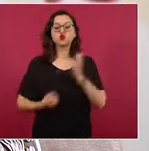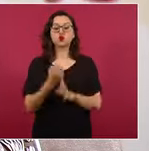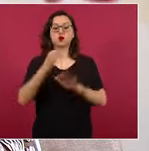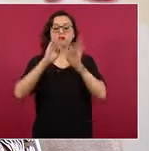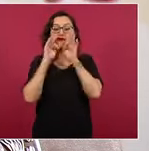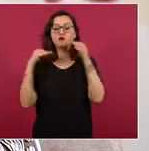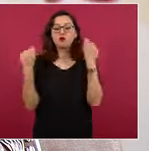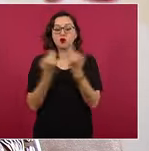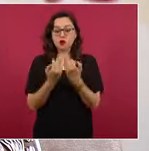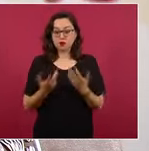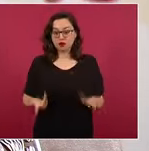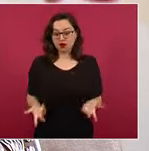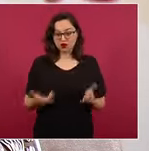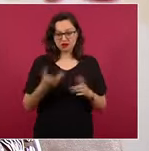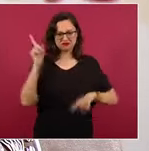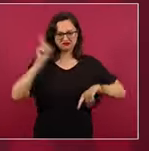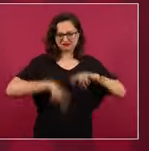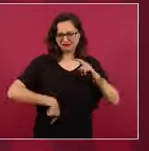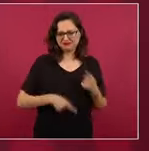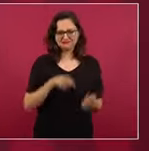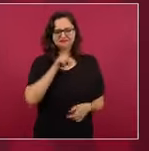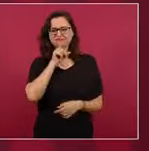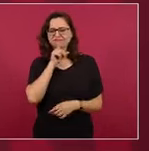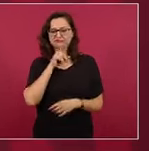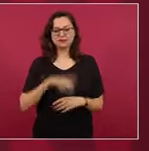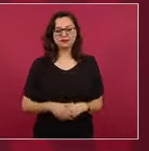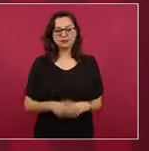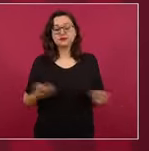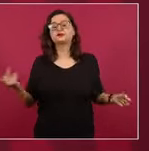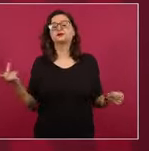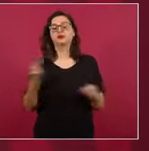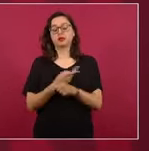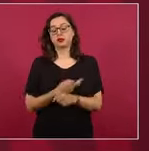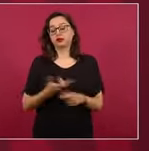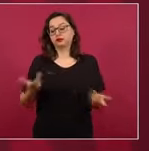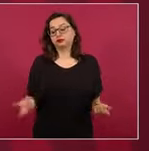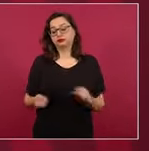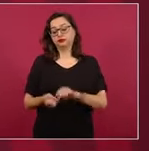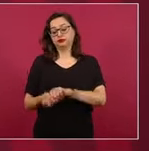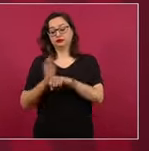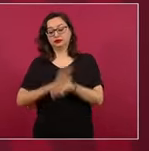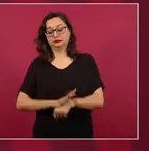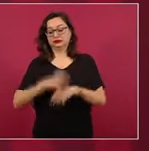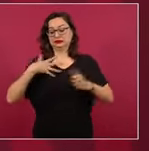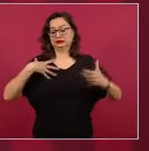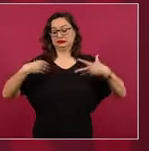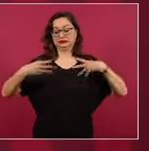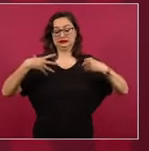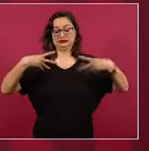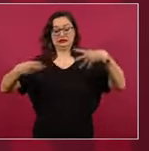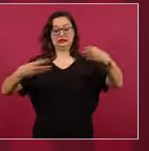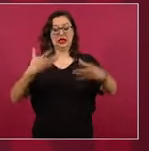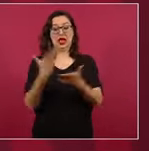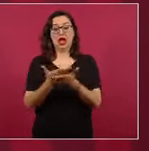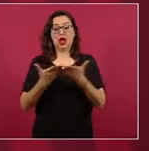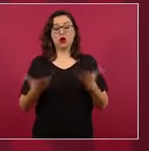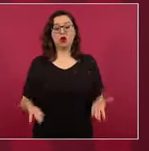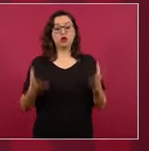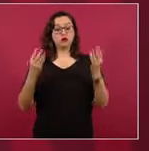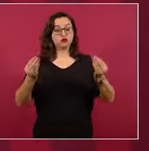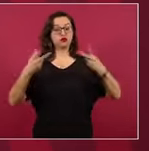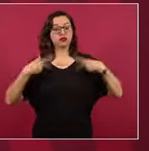se elevó notablemente con la pandemia, porque afectó a toda la población. Afortunadamente